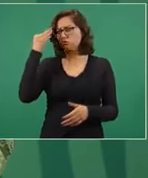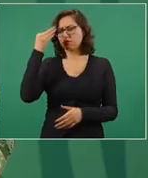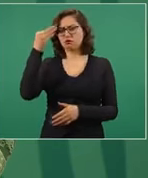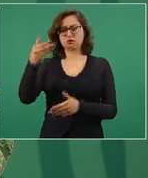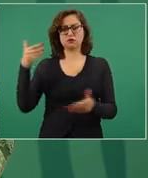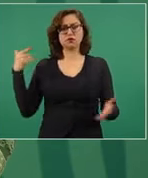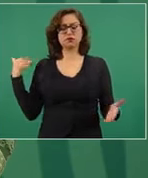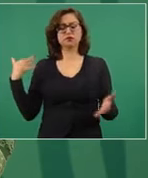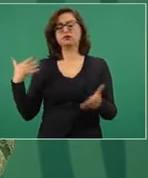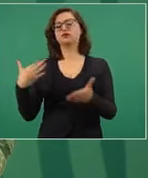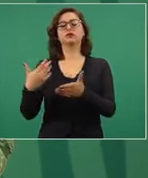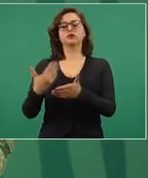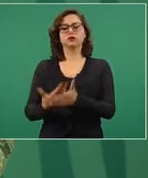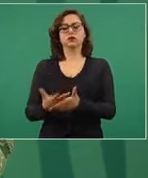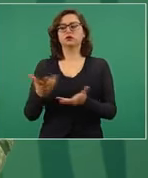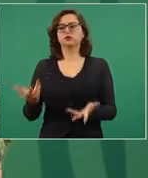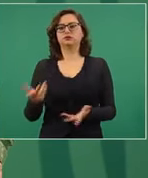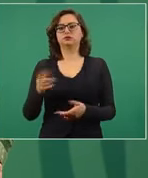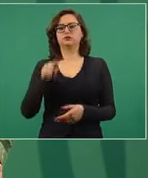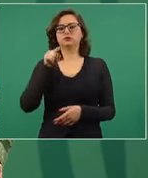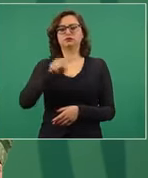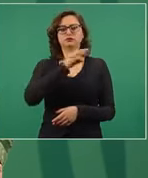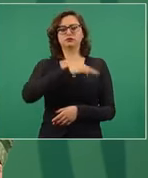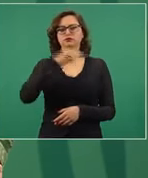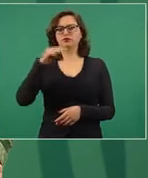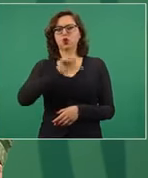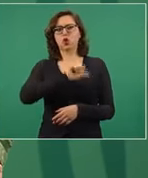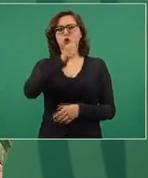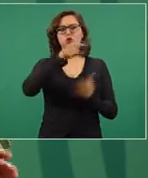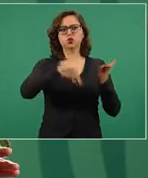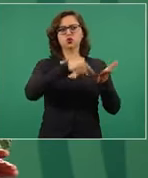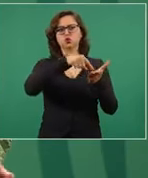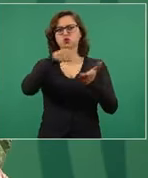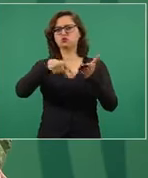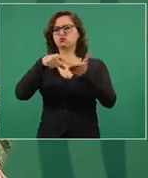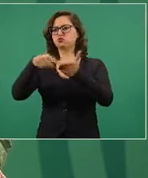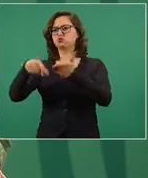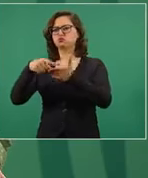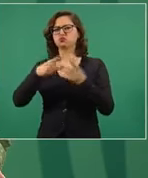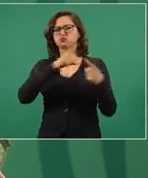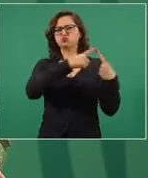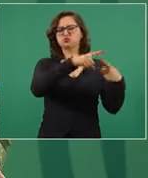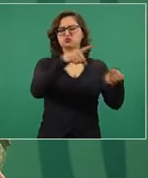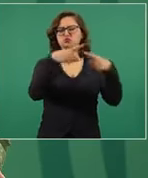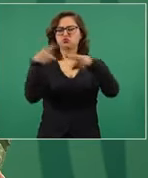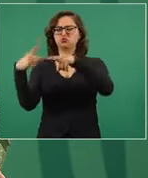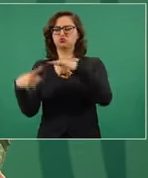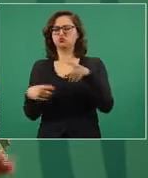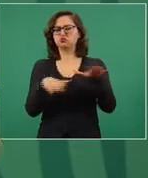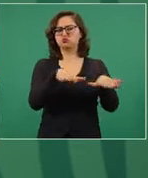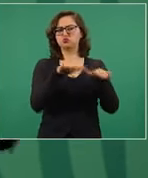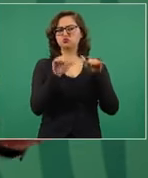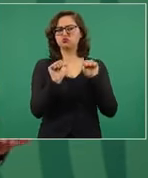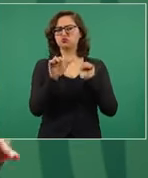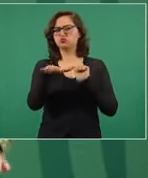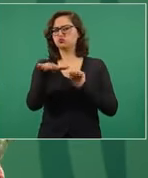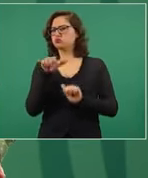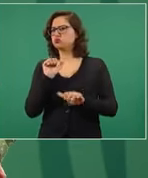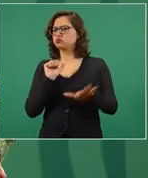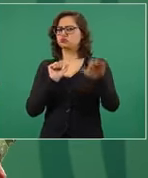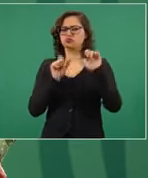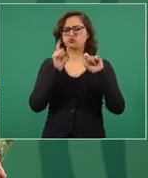retirado de otros lugares del estado de Michoacán algunas bases por cuestión de despliegue, de